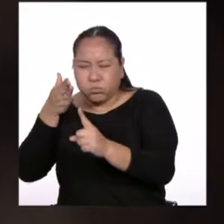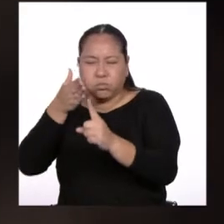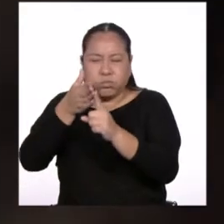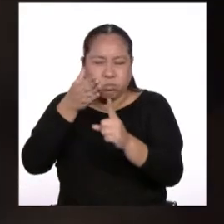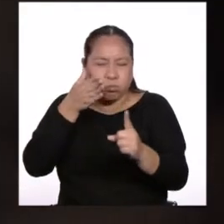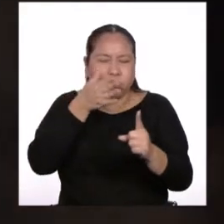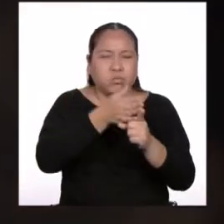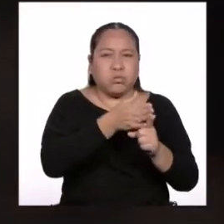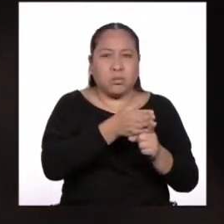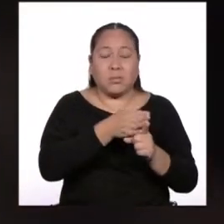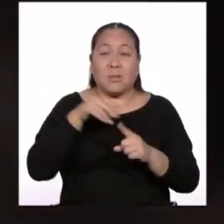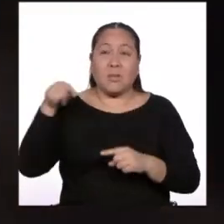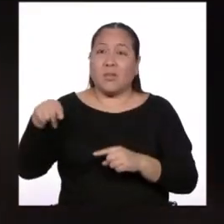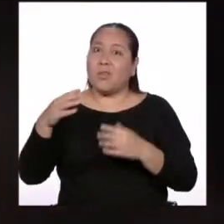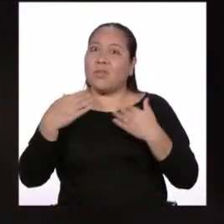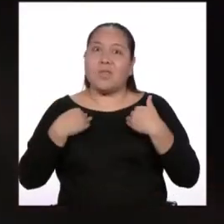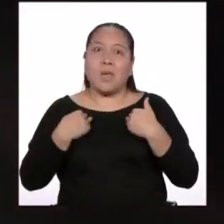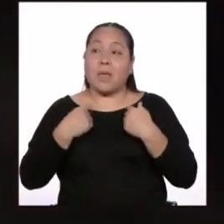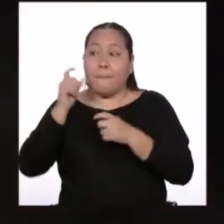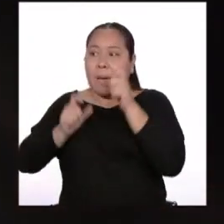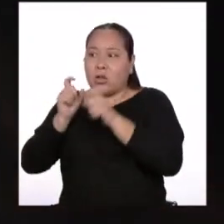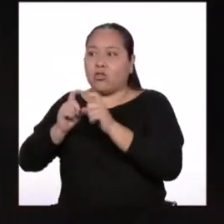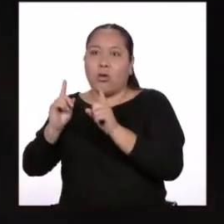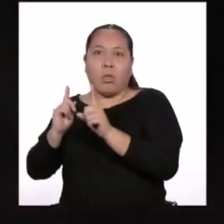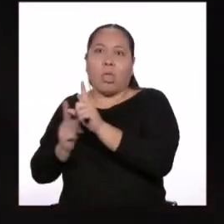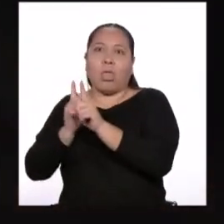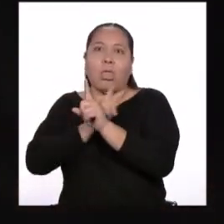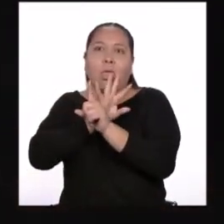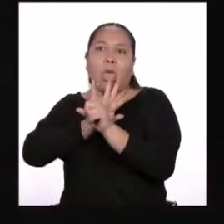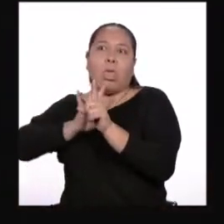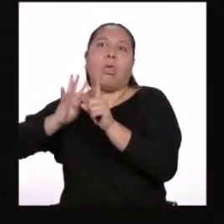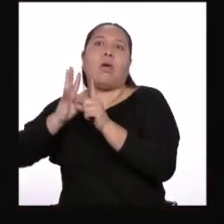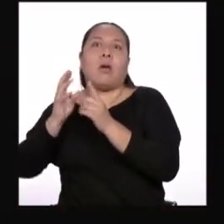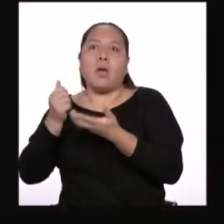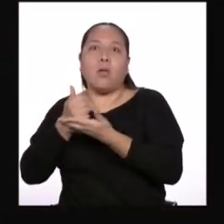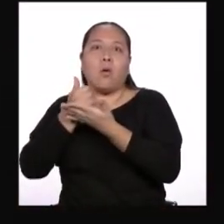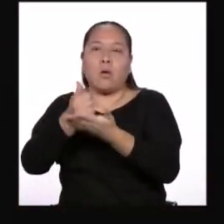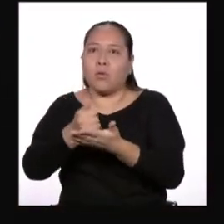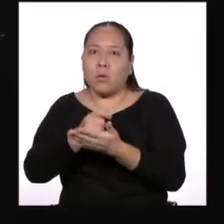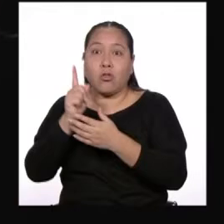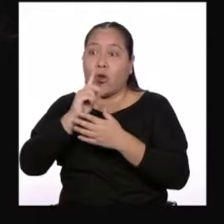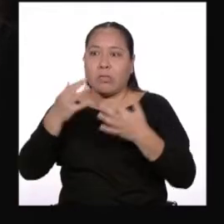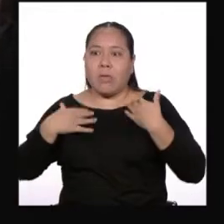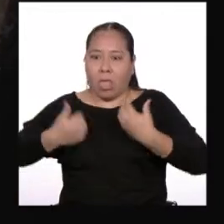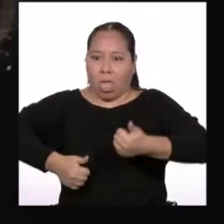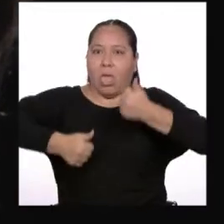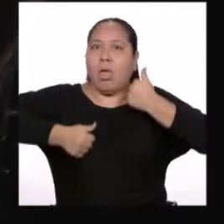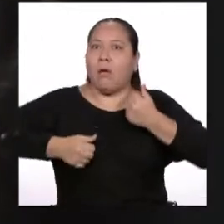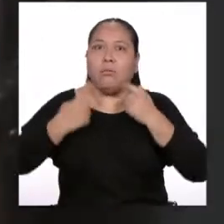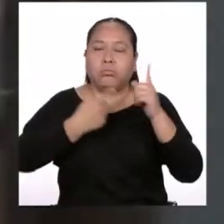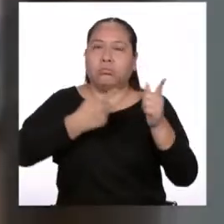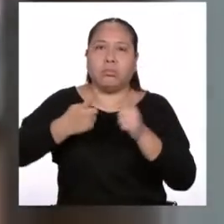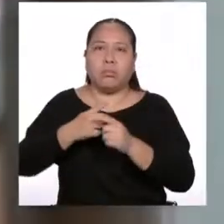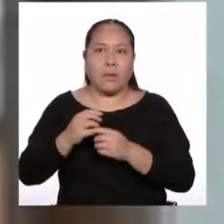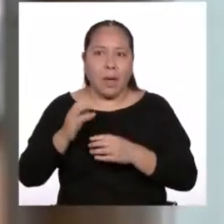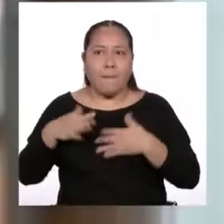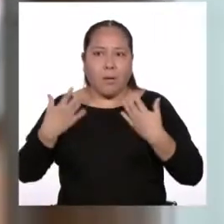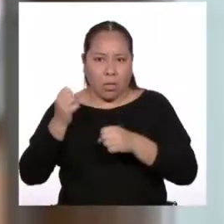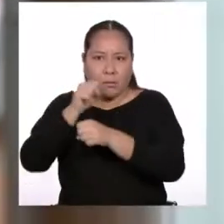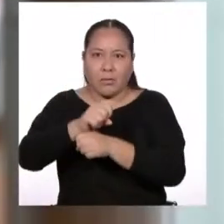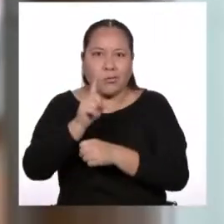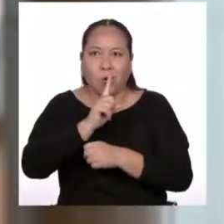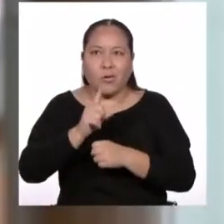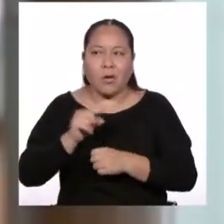no tiene ya un ejército detrás que lo acompañe, no tiene las armas ni las herramientas para poder enfrentarse, y lo que